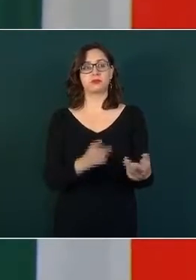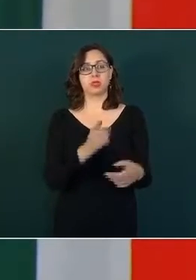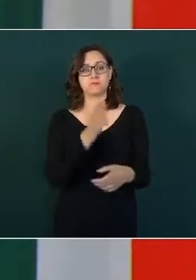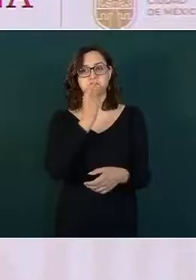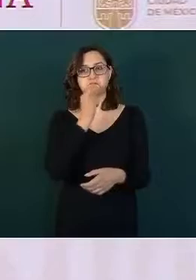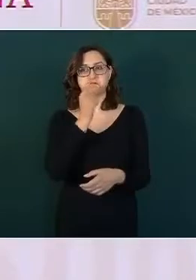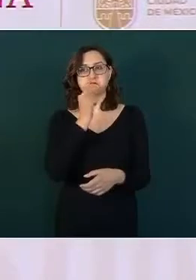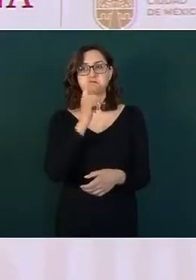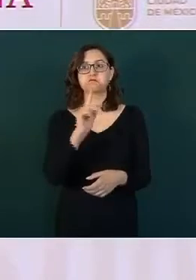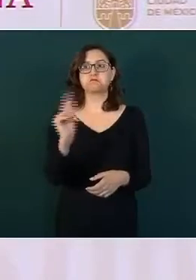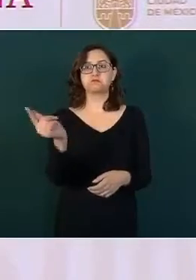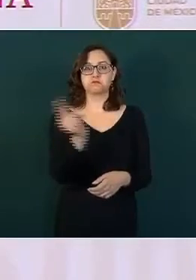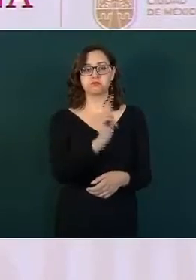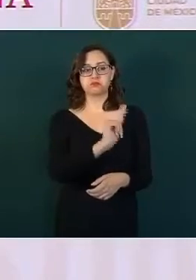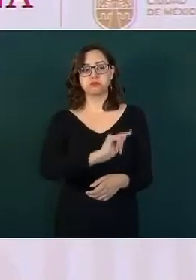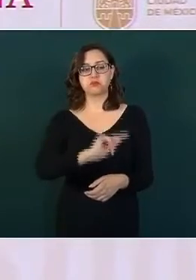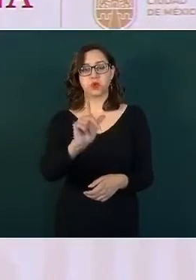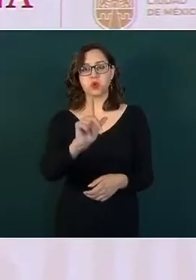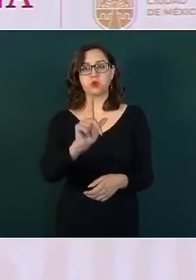profesional,